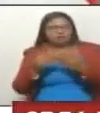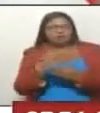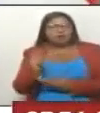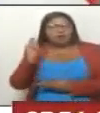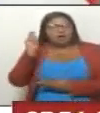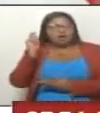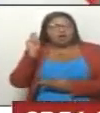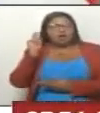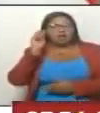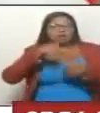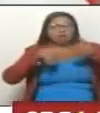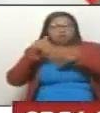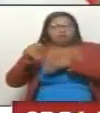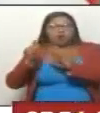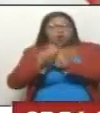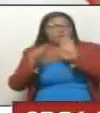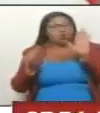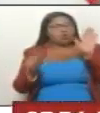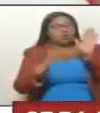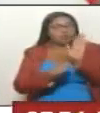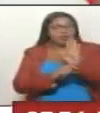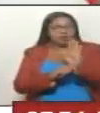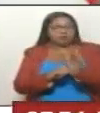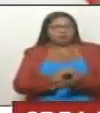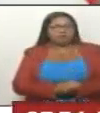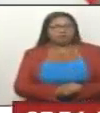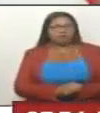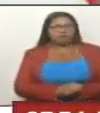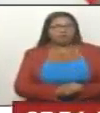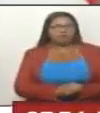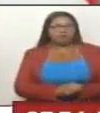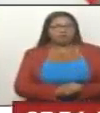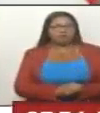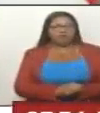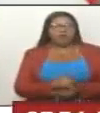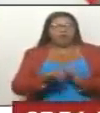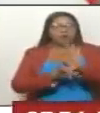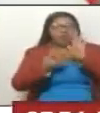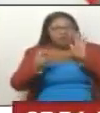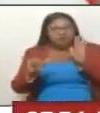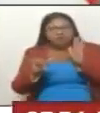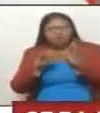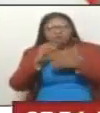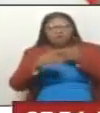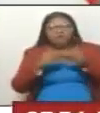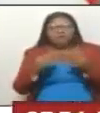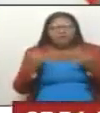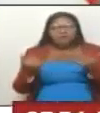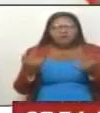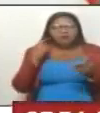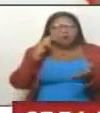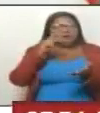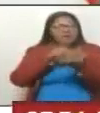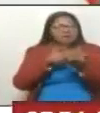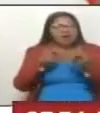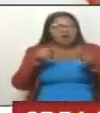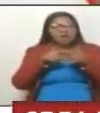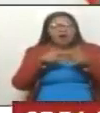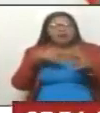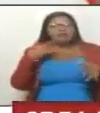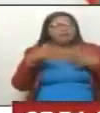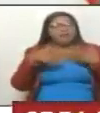referéndum constituyente. Y por la mayoría de los que asistieron a ese acto de